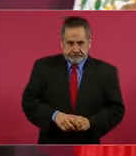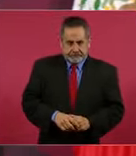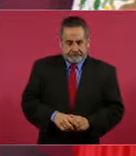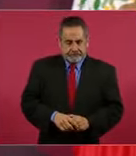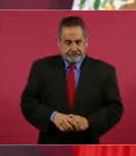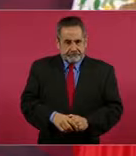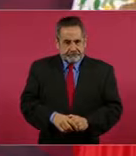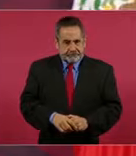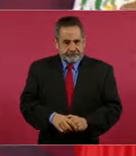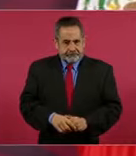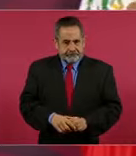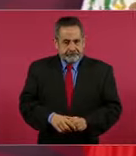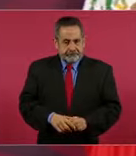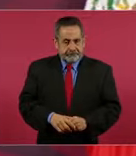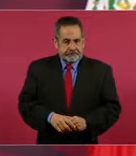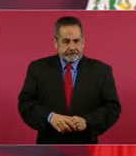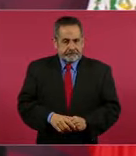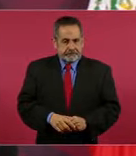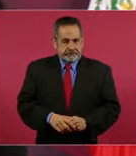estamos